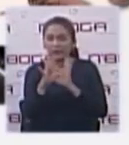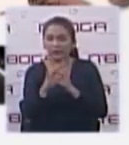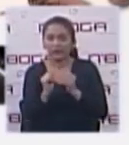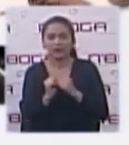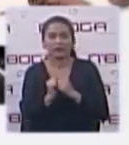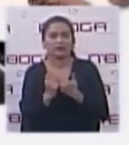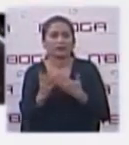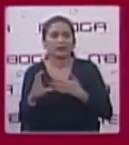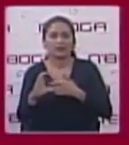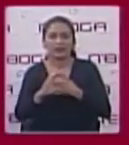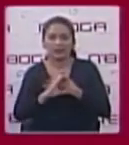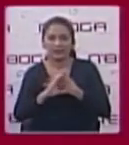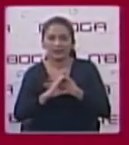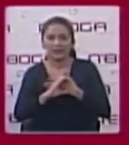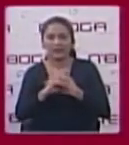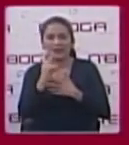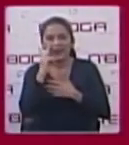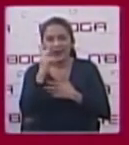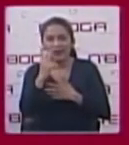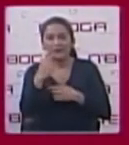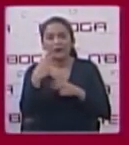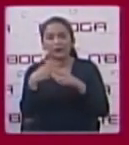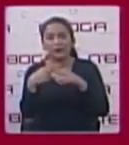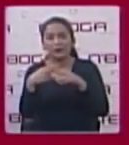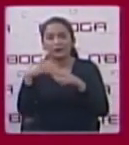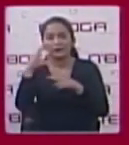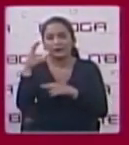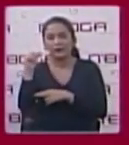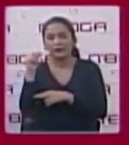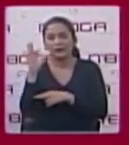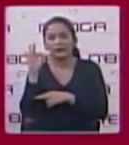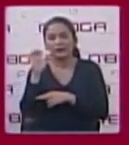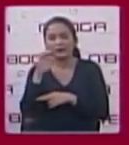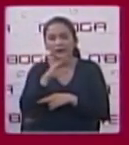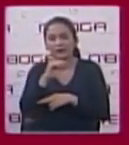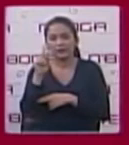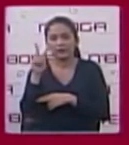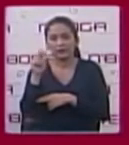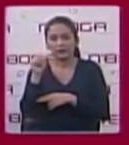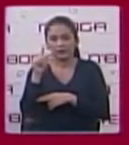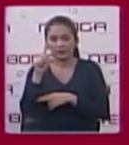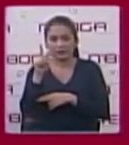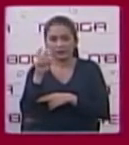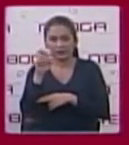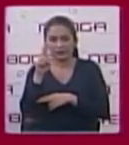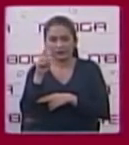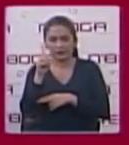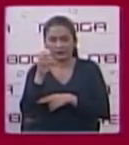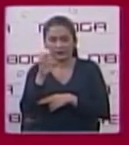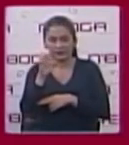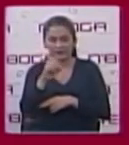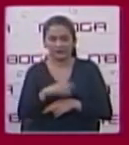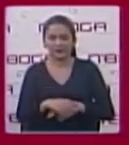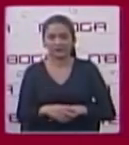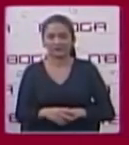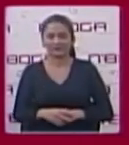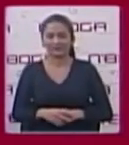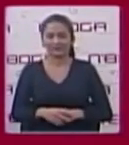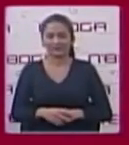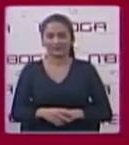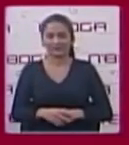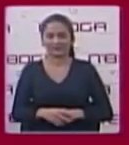es nuestro producto comercial, y nuestro Cold Brew es la marca Black Sheep. Ahí teníamos, María Fernanda, la página web que cabe destacar,